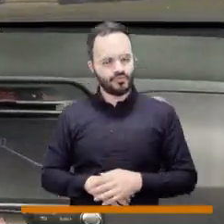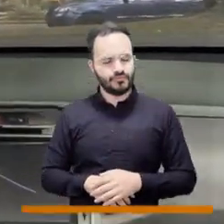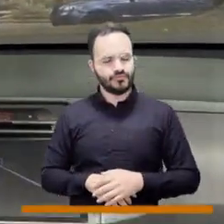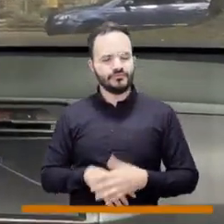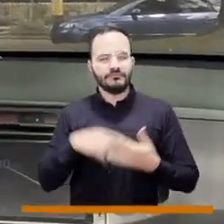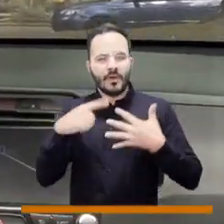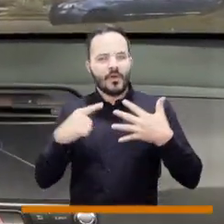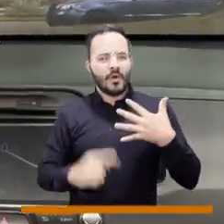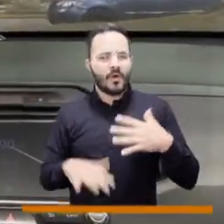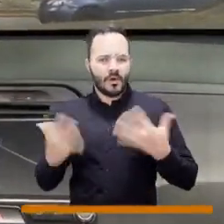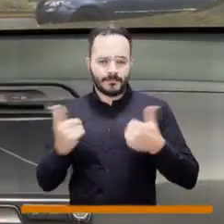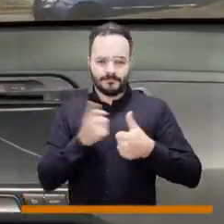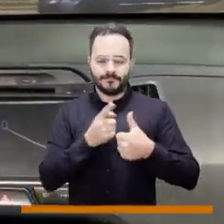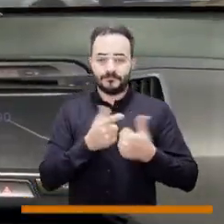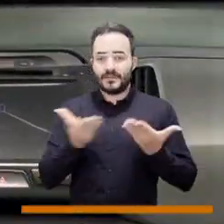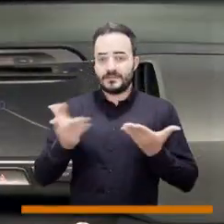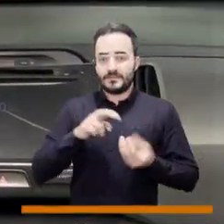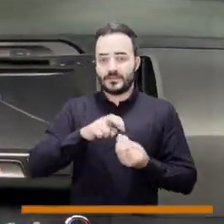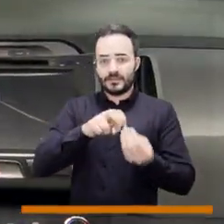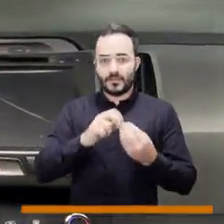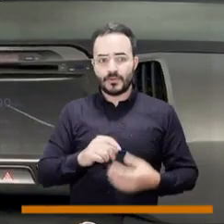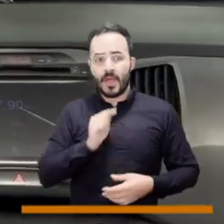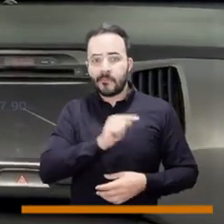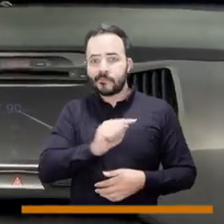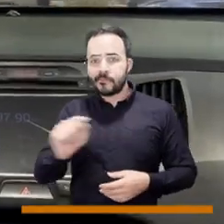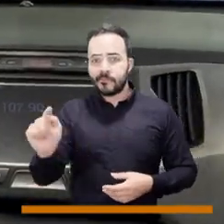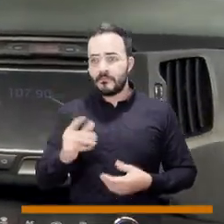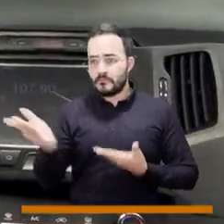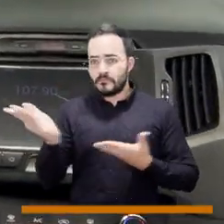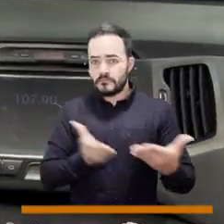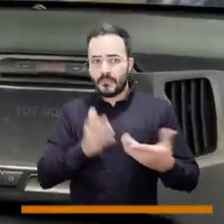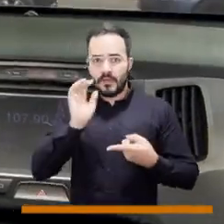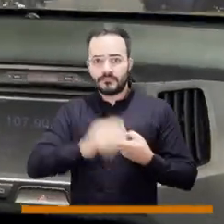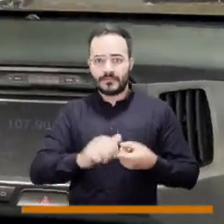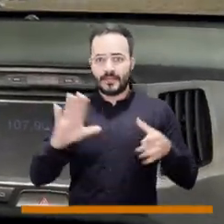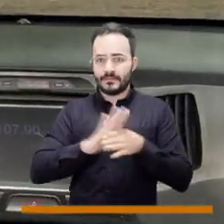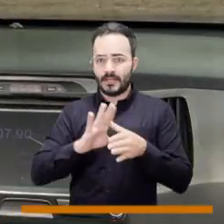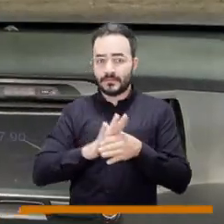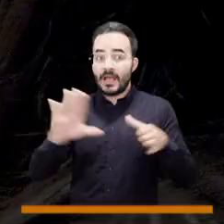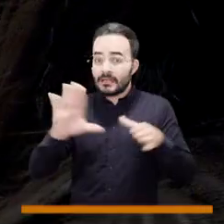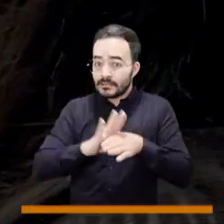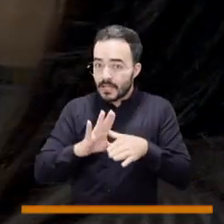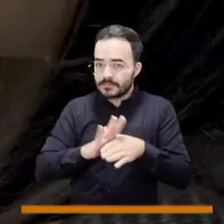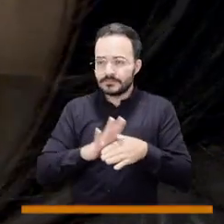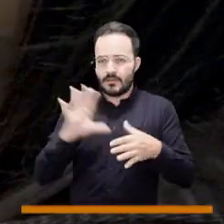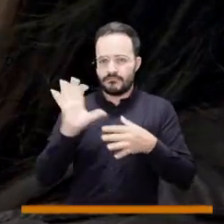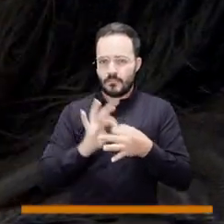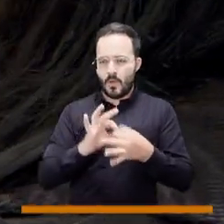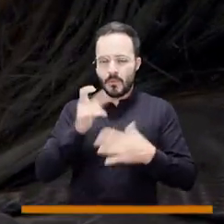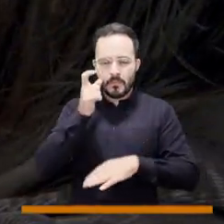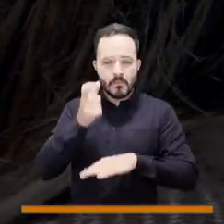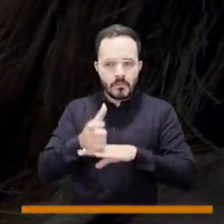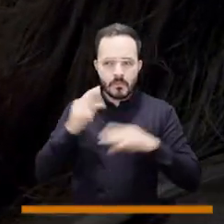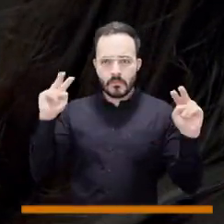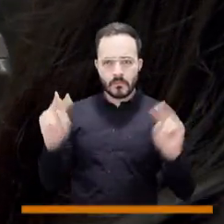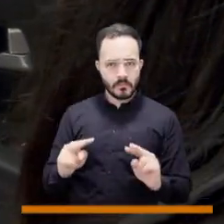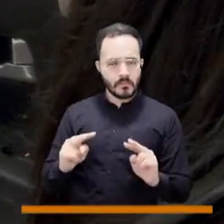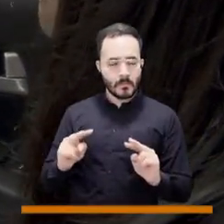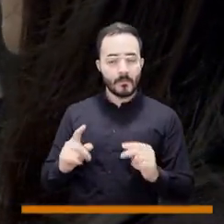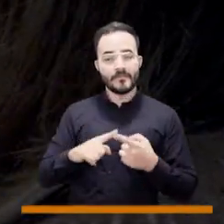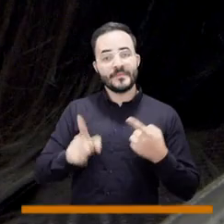servicios, que es el servicio de transporte, que es para que tú tomes como un tipo taxi, tomes un taxi, y